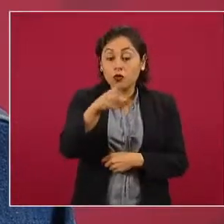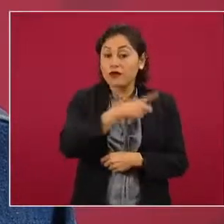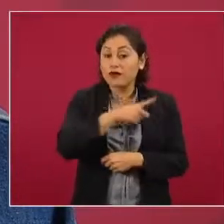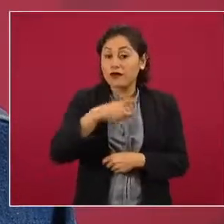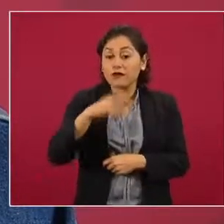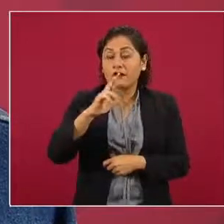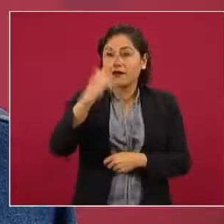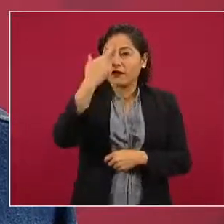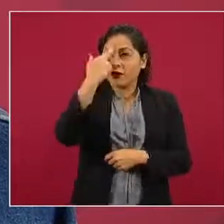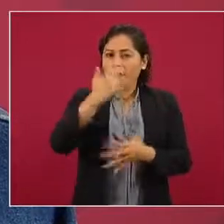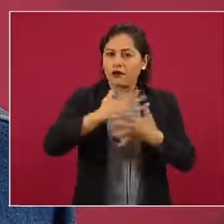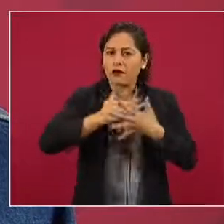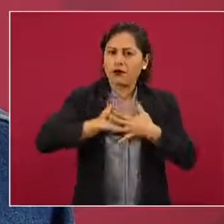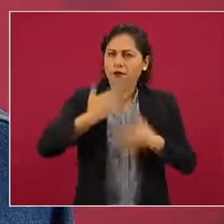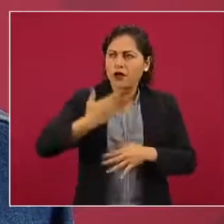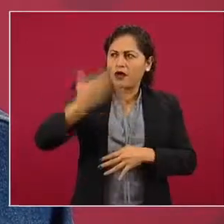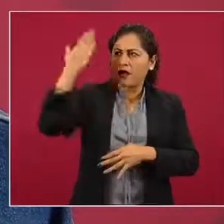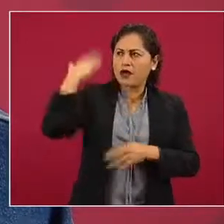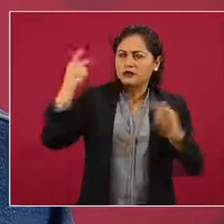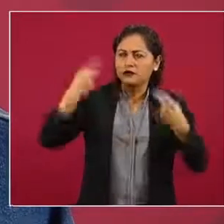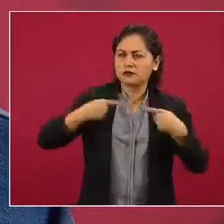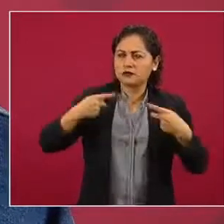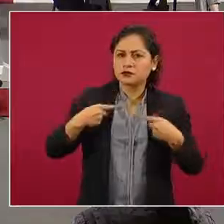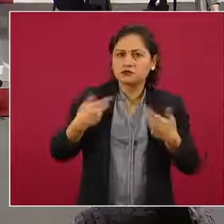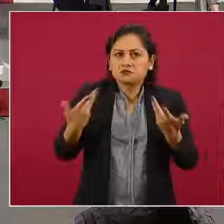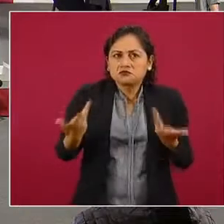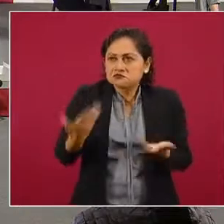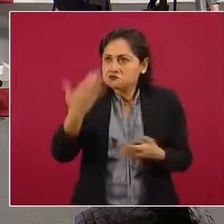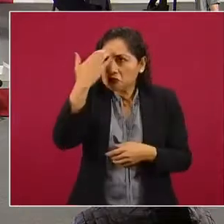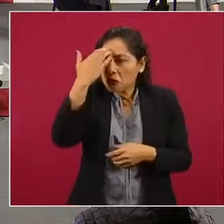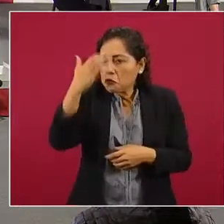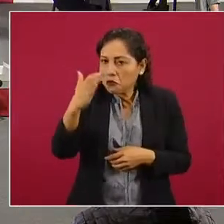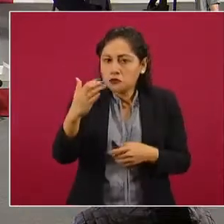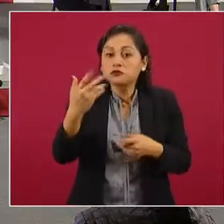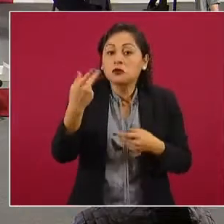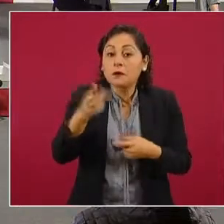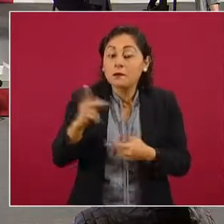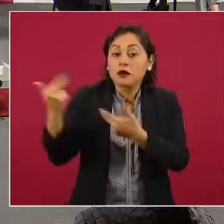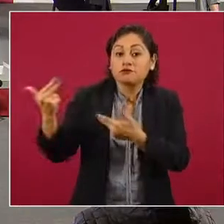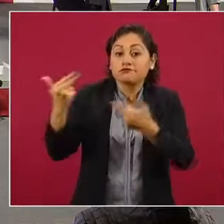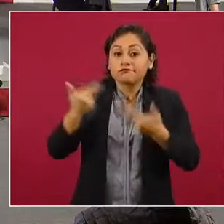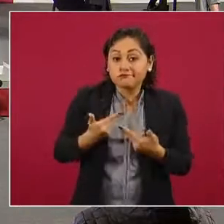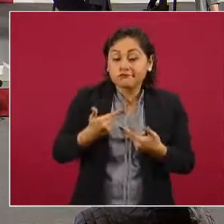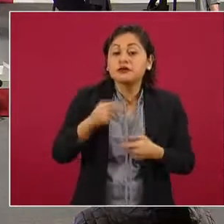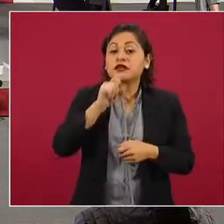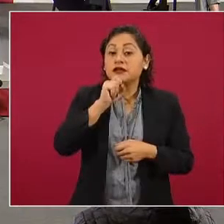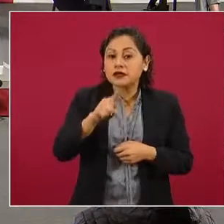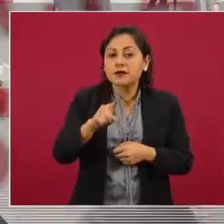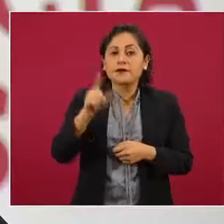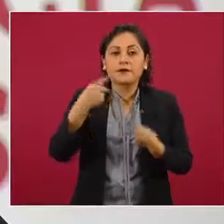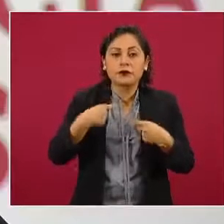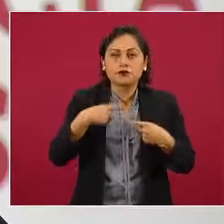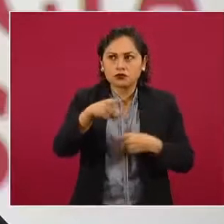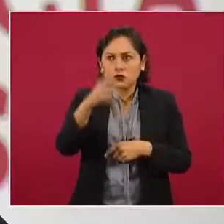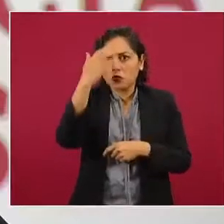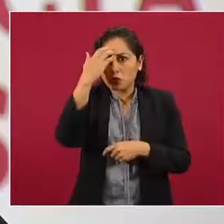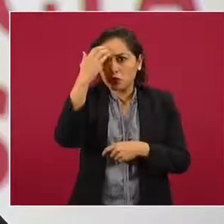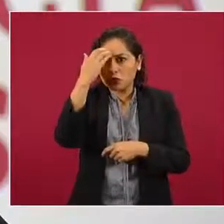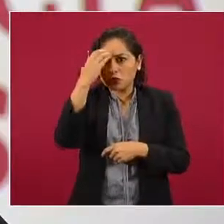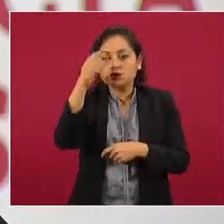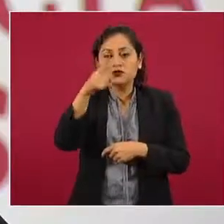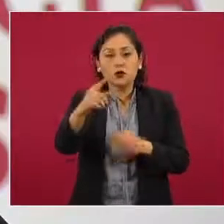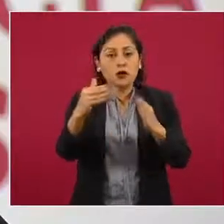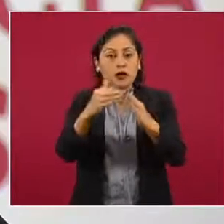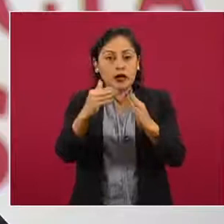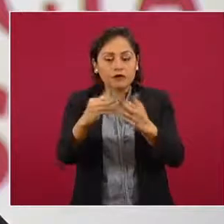y de los que tienes noticia y recuerdo. Tu memoria es su casa y su fuerza.